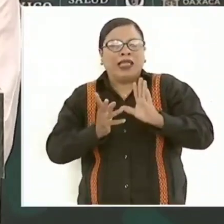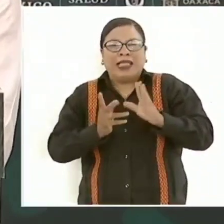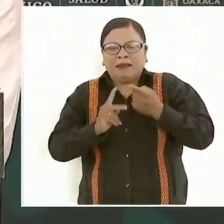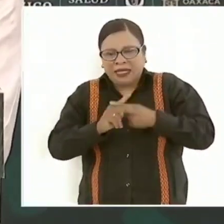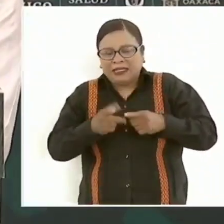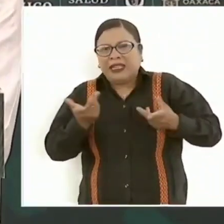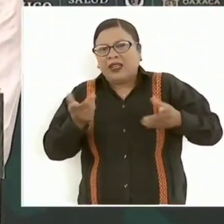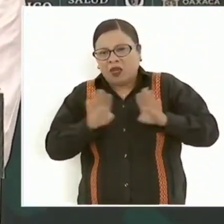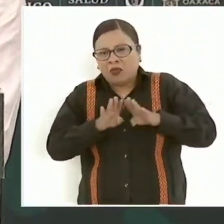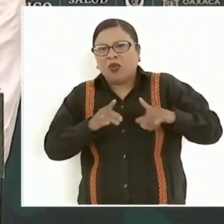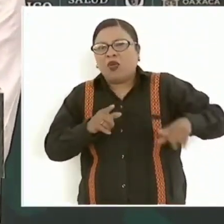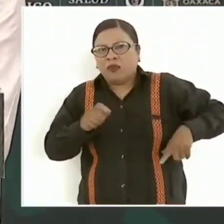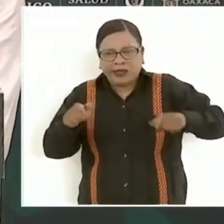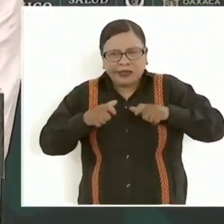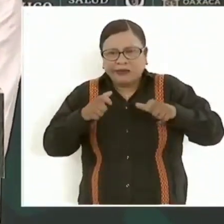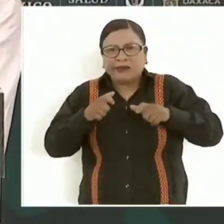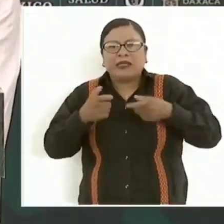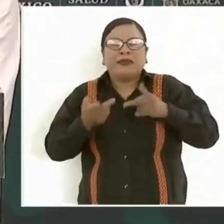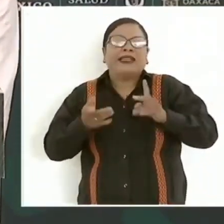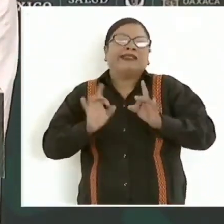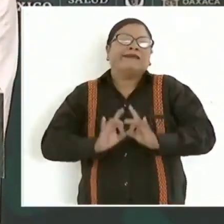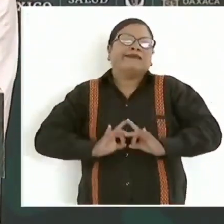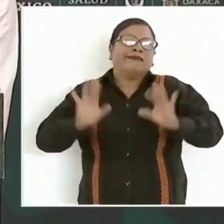pero nos llegó,